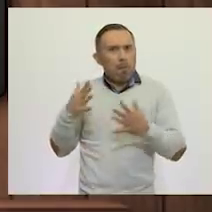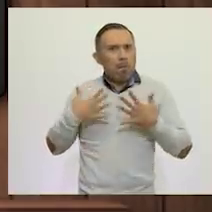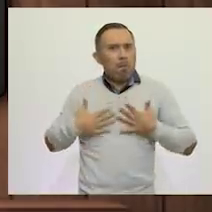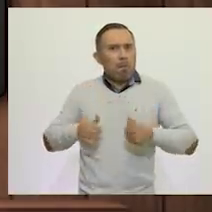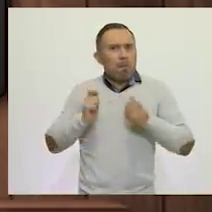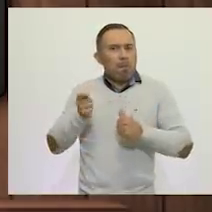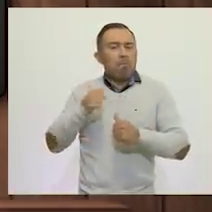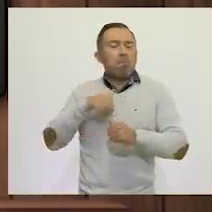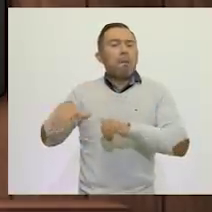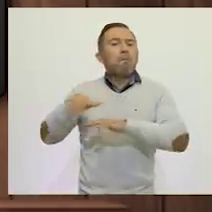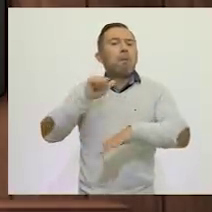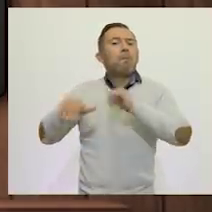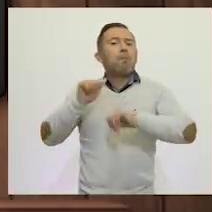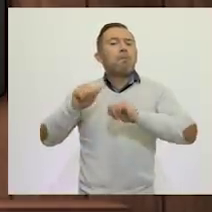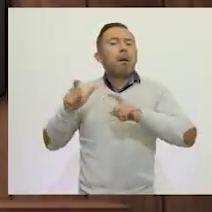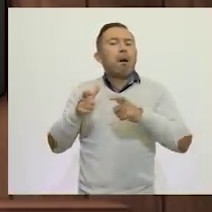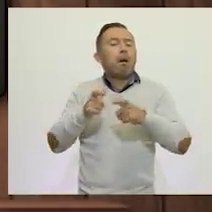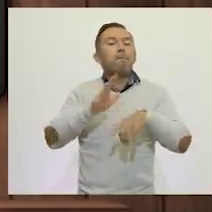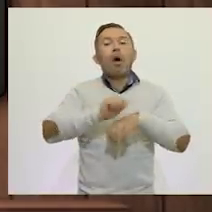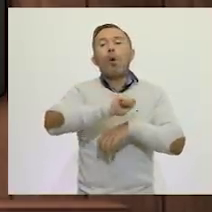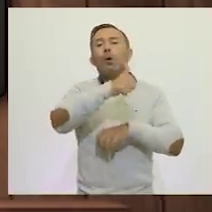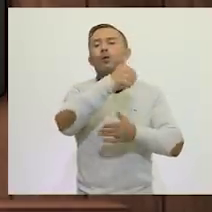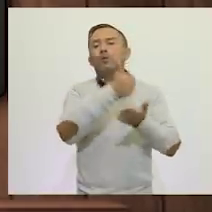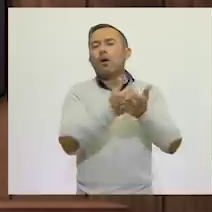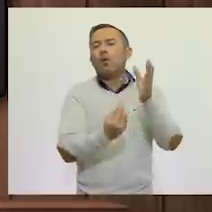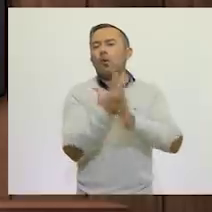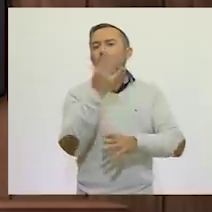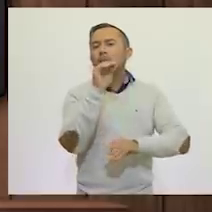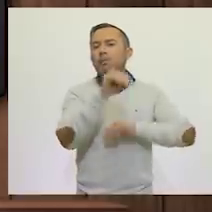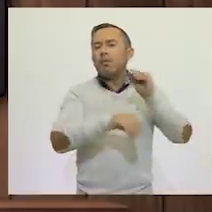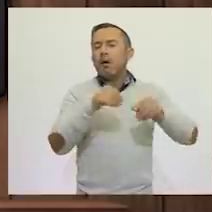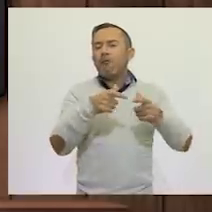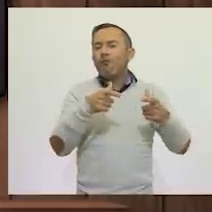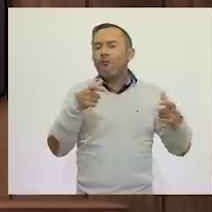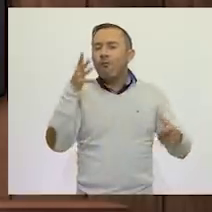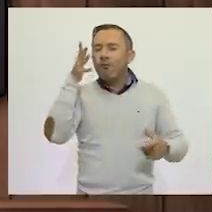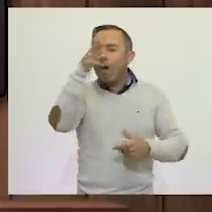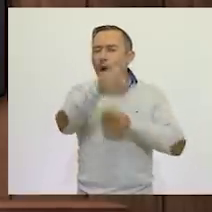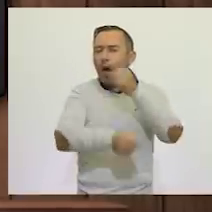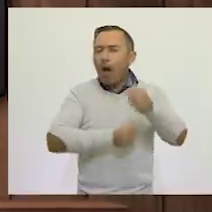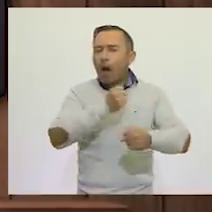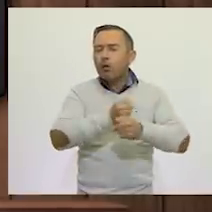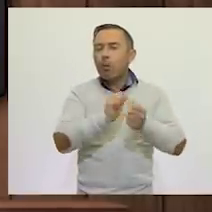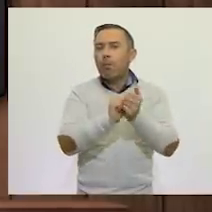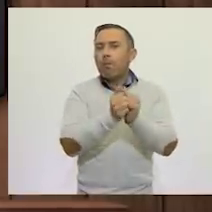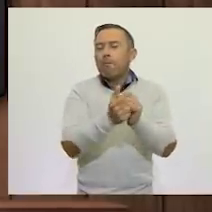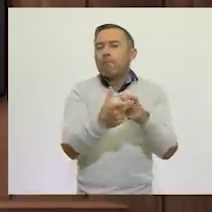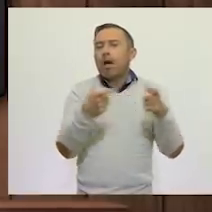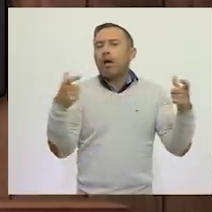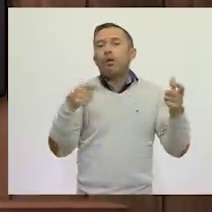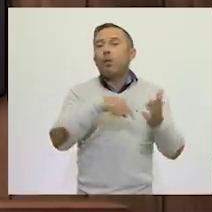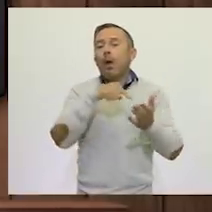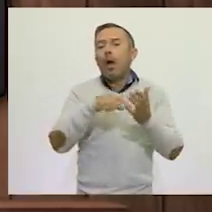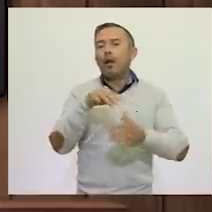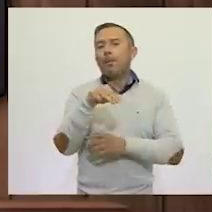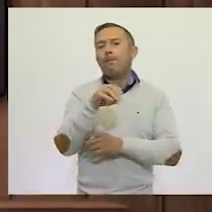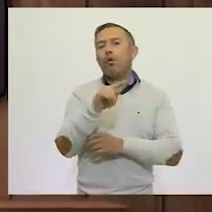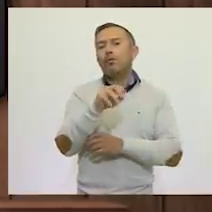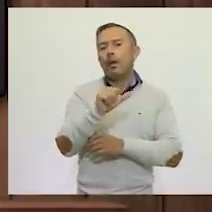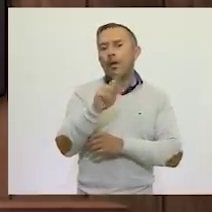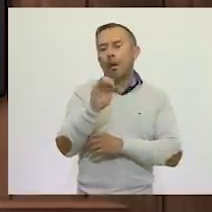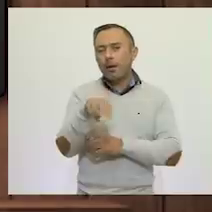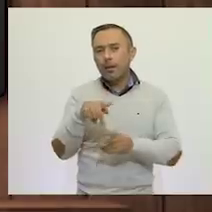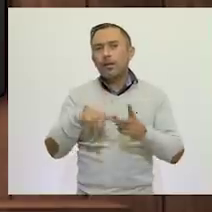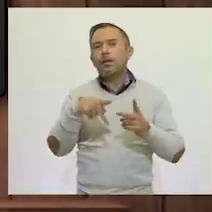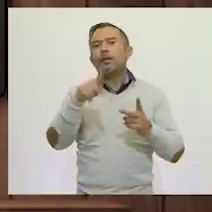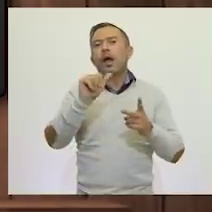reemplazado por la llegada de nuevas ciudades, que con el tiempo llegarían a su máximo esplendor, como Monte Albán y Calakmul. Mientras tanto, en